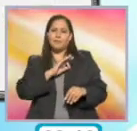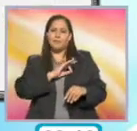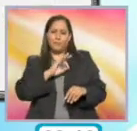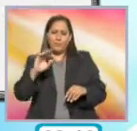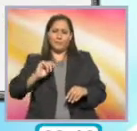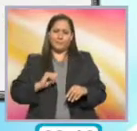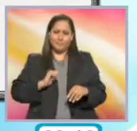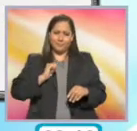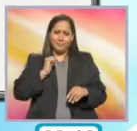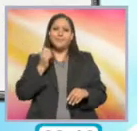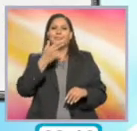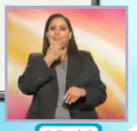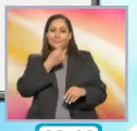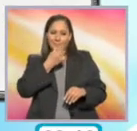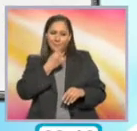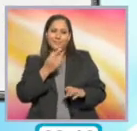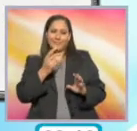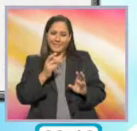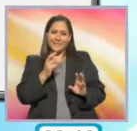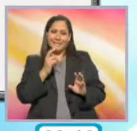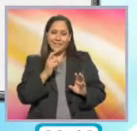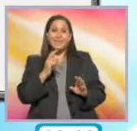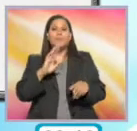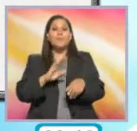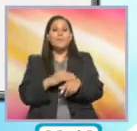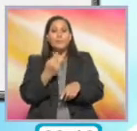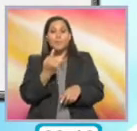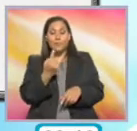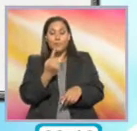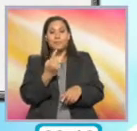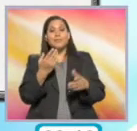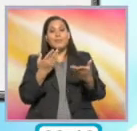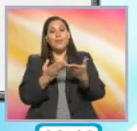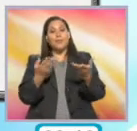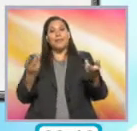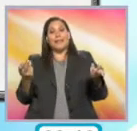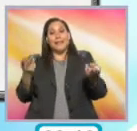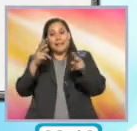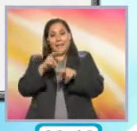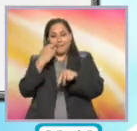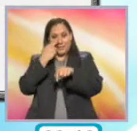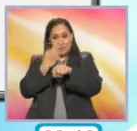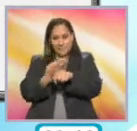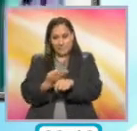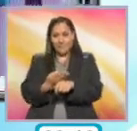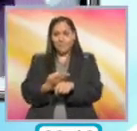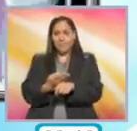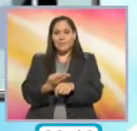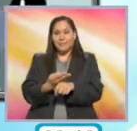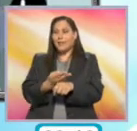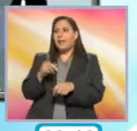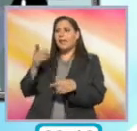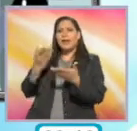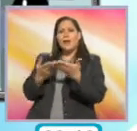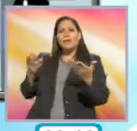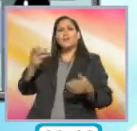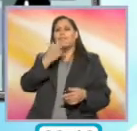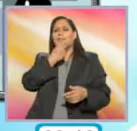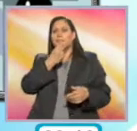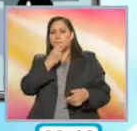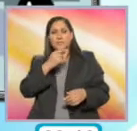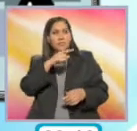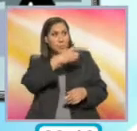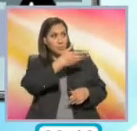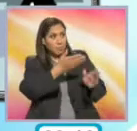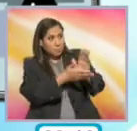pueden aprovechar los hombres. Exacto. Porque con esta inversión un poco de roles, se pueden dar ese chance de decir, a ver, bueno, si tú te vas